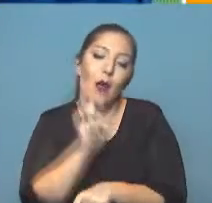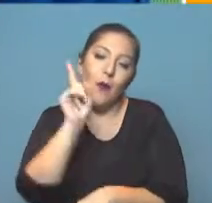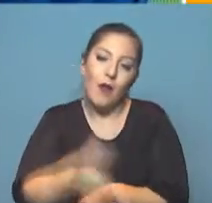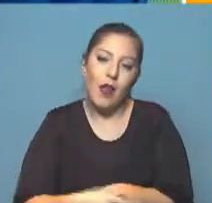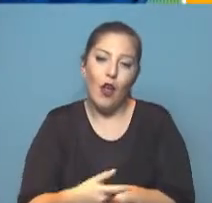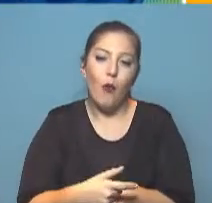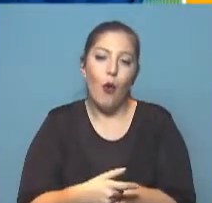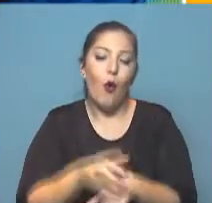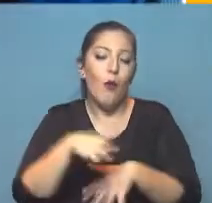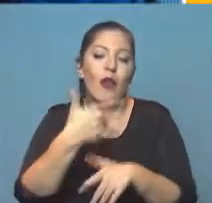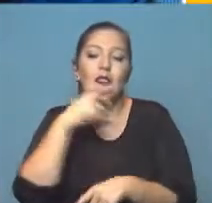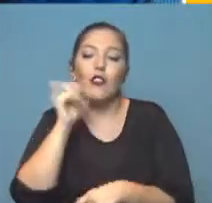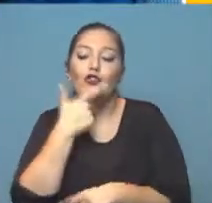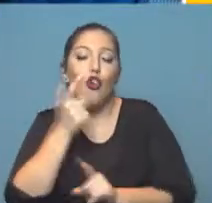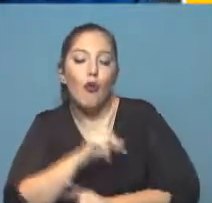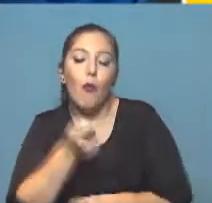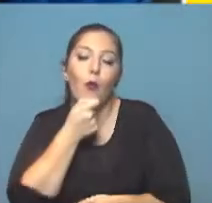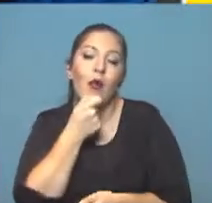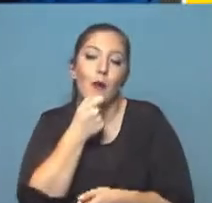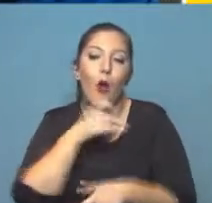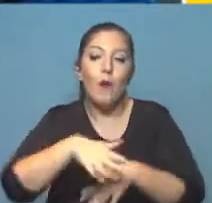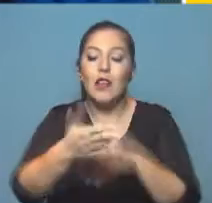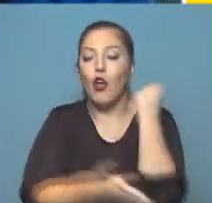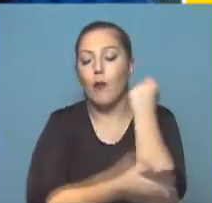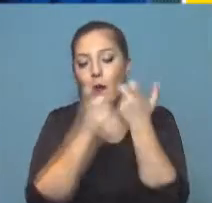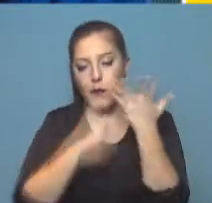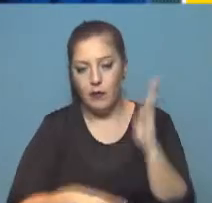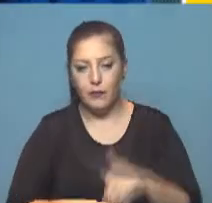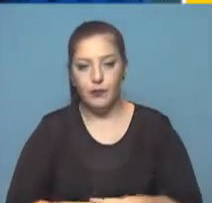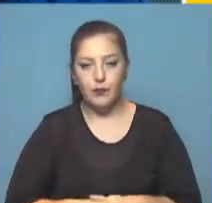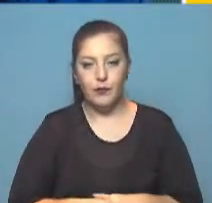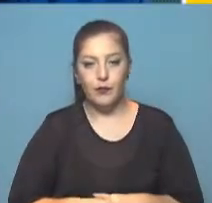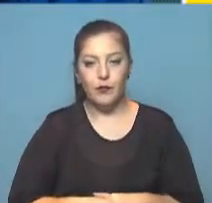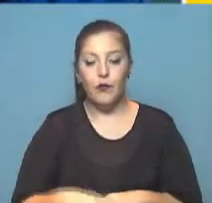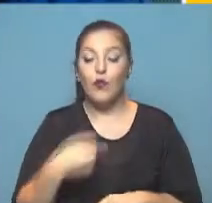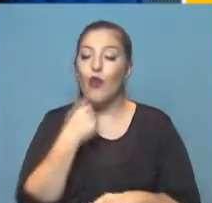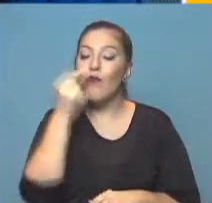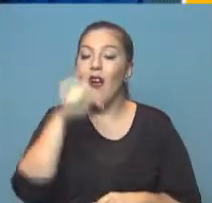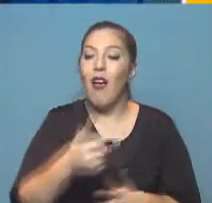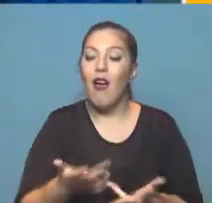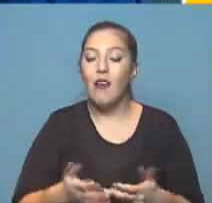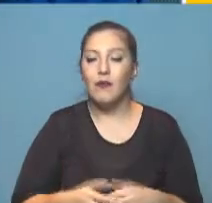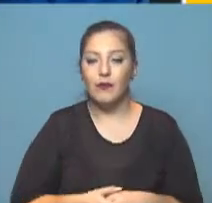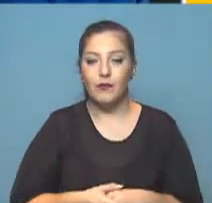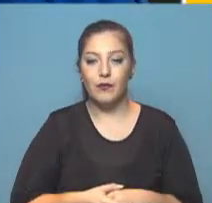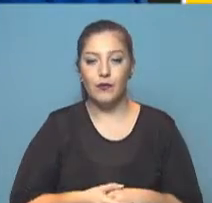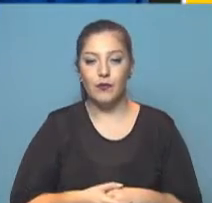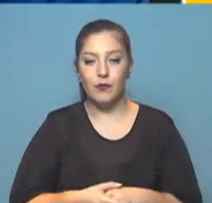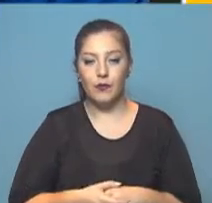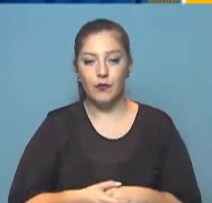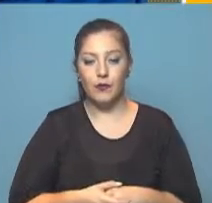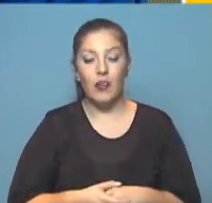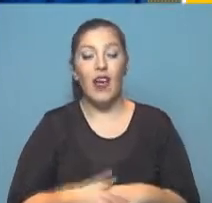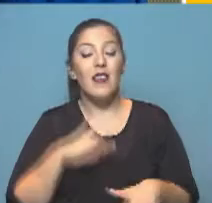una impopularidad de Santos, como la marcha de la economía y demás? Yo diría que aquí tenemos una situación